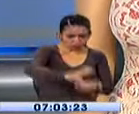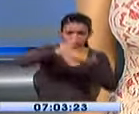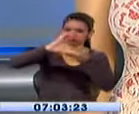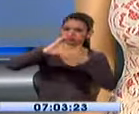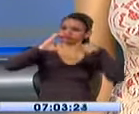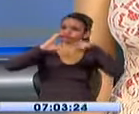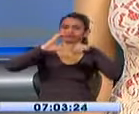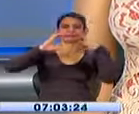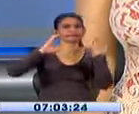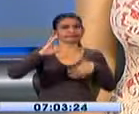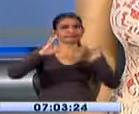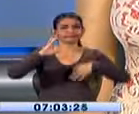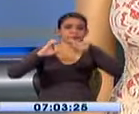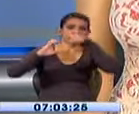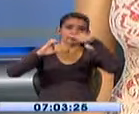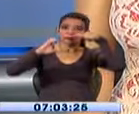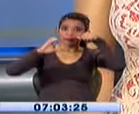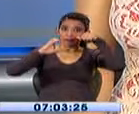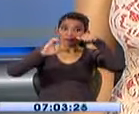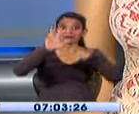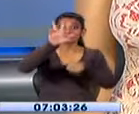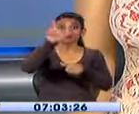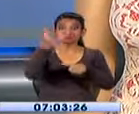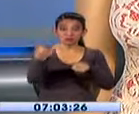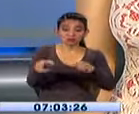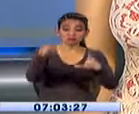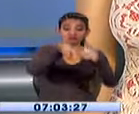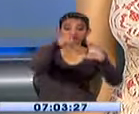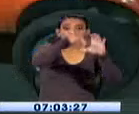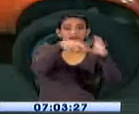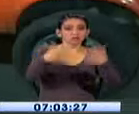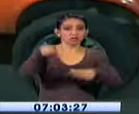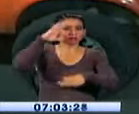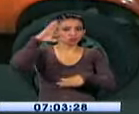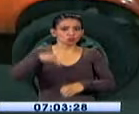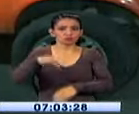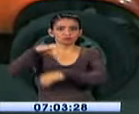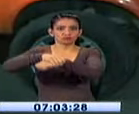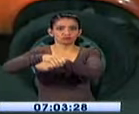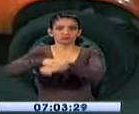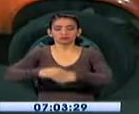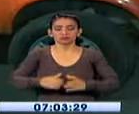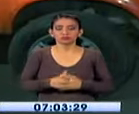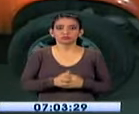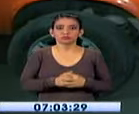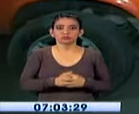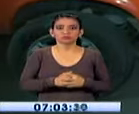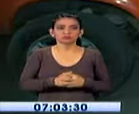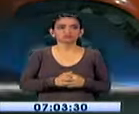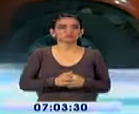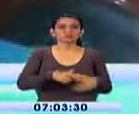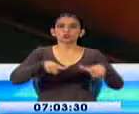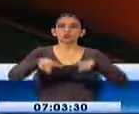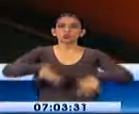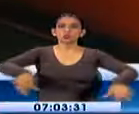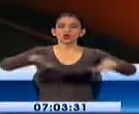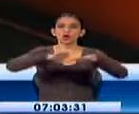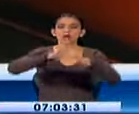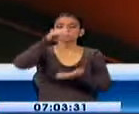sustancia estupefaciente. La policía detuvo a los 3 ocupantes del vehículo en mención. El vehículo fue hallado en el sector de